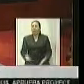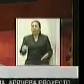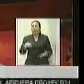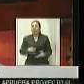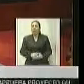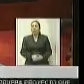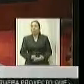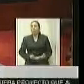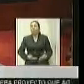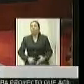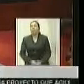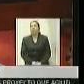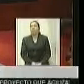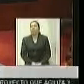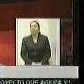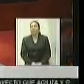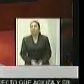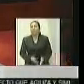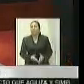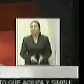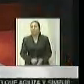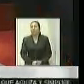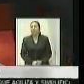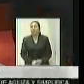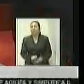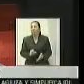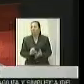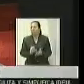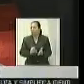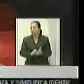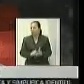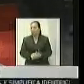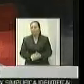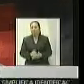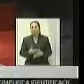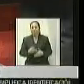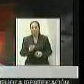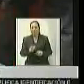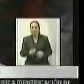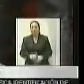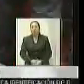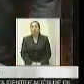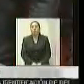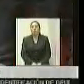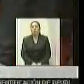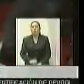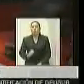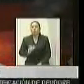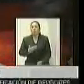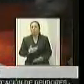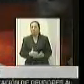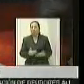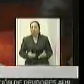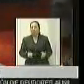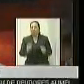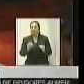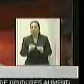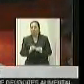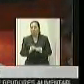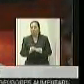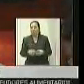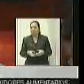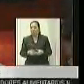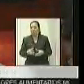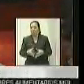expresamente lo que dice: la orientación sexual y la identidad de género de las personas son categorías protegidas por